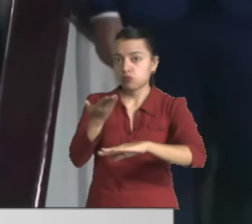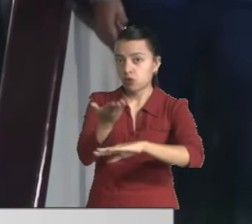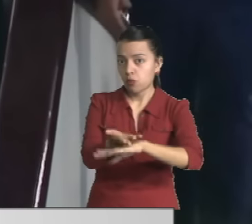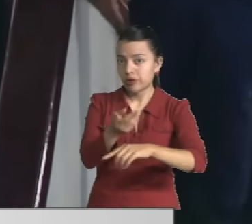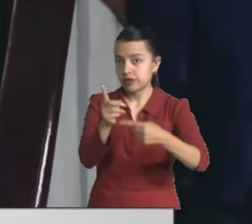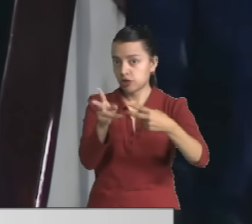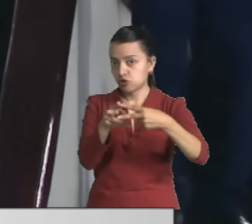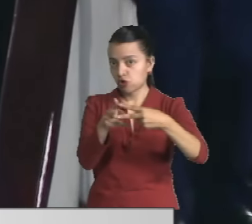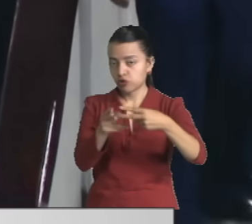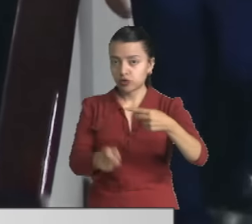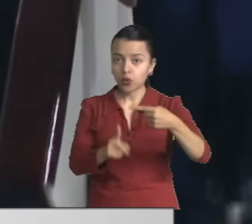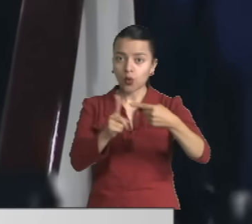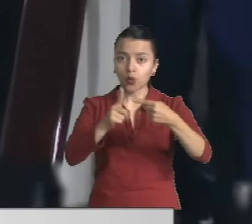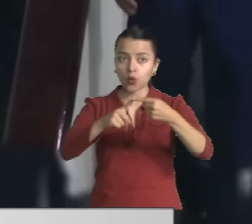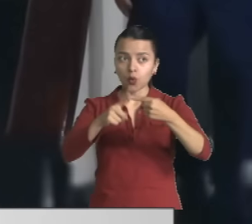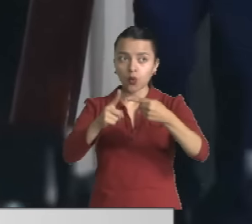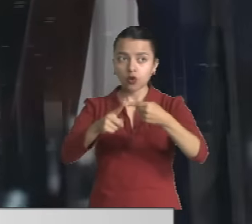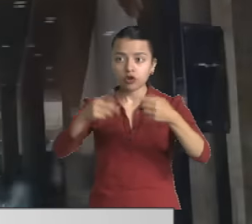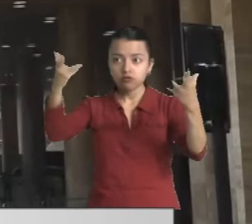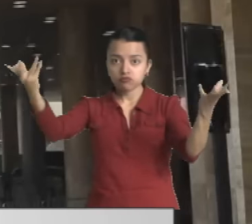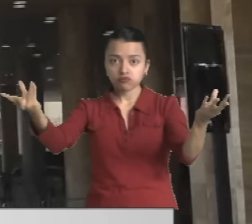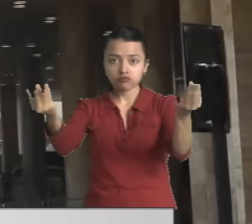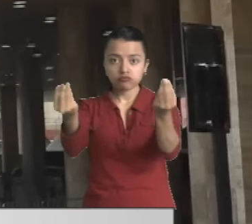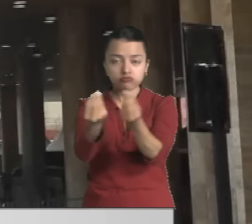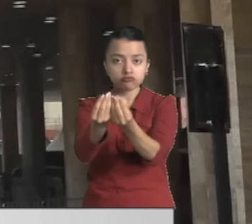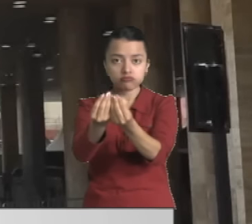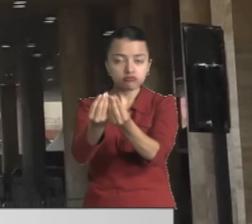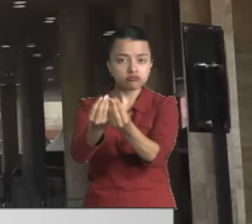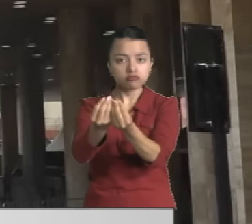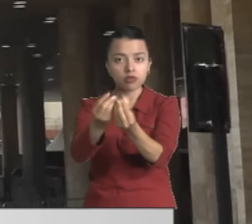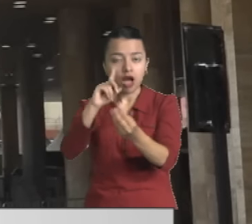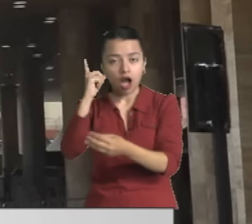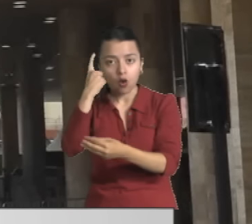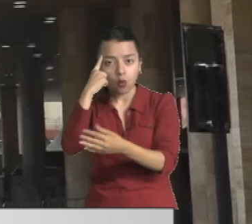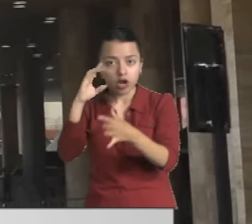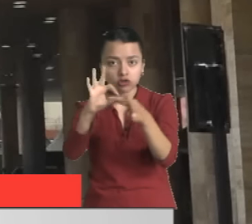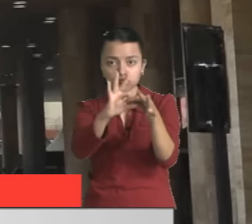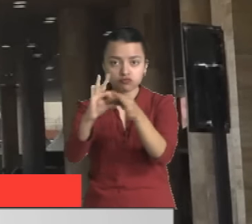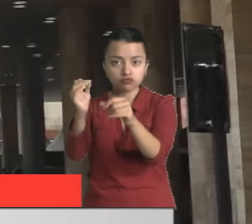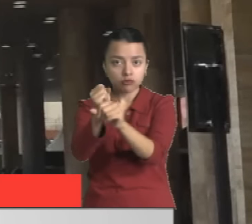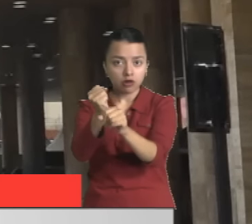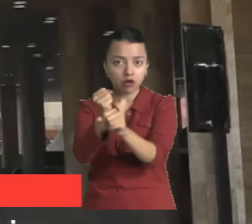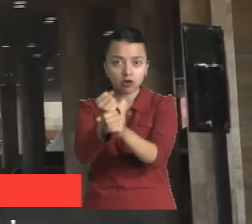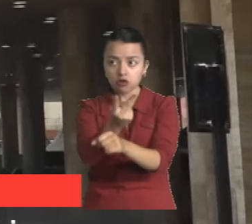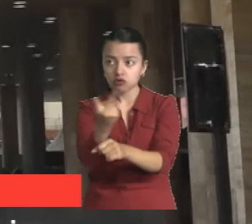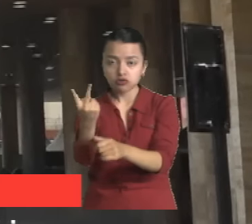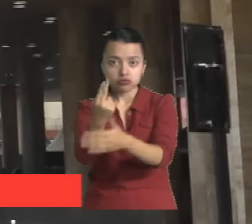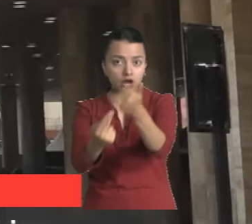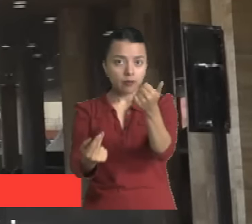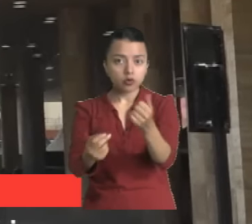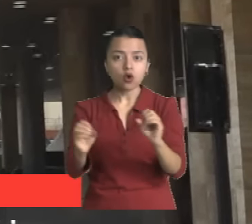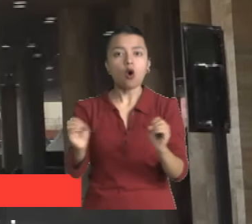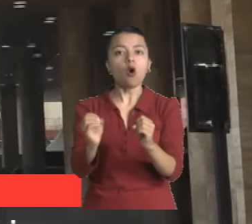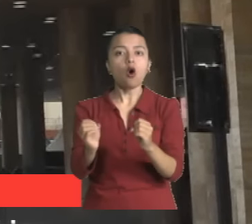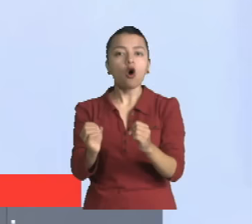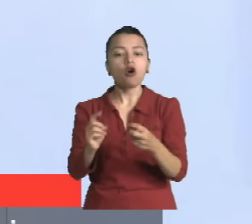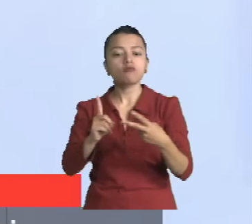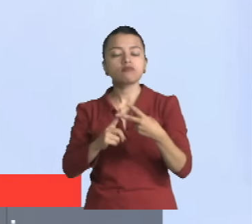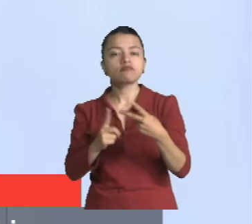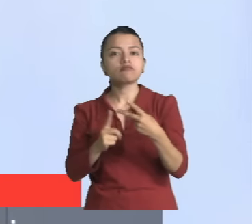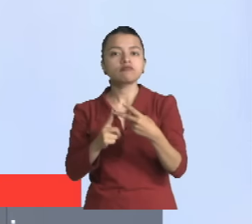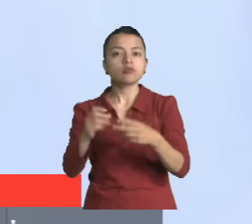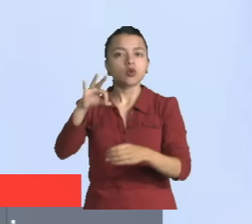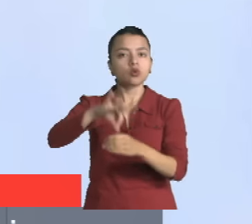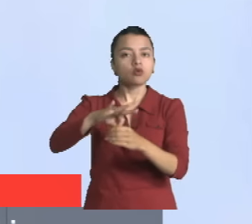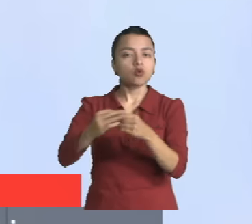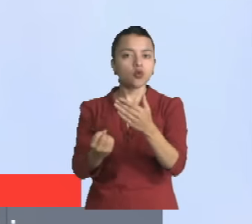la formación de un gobierno de coalición o la celebración de nuevas elecciones. Estamos tratando de trabajar o Brasil